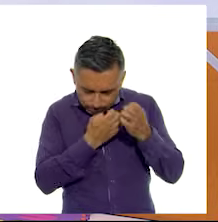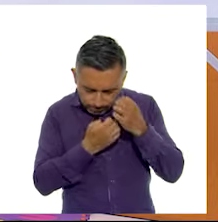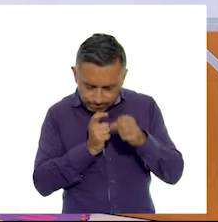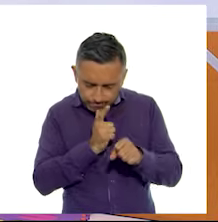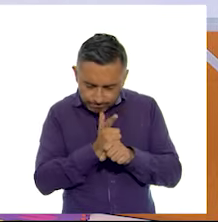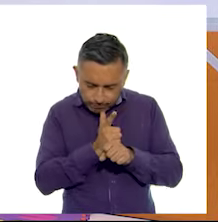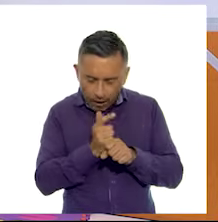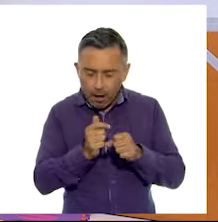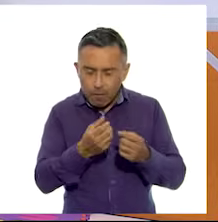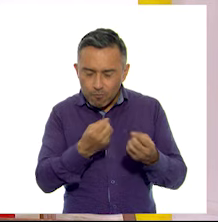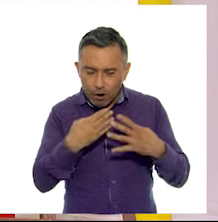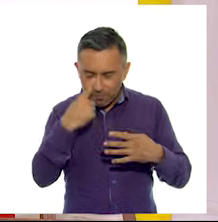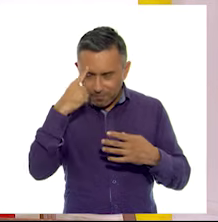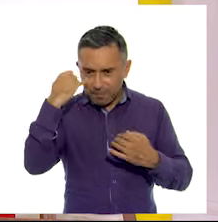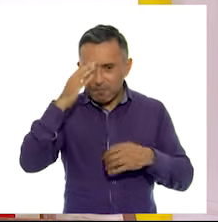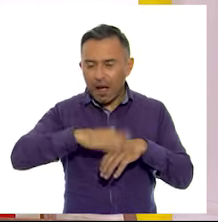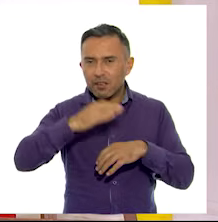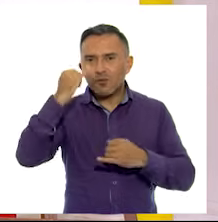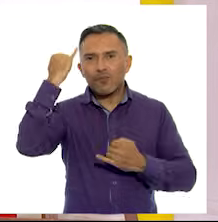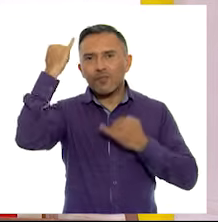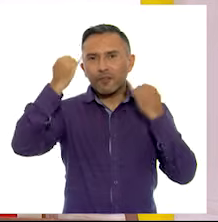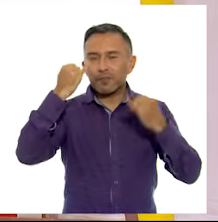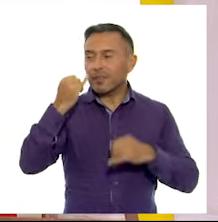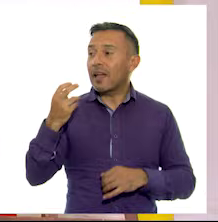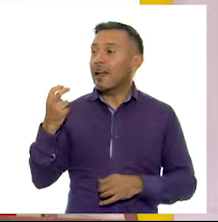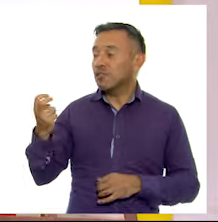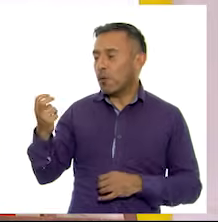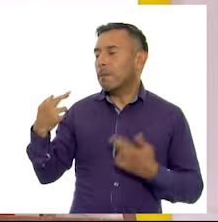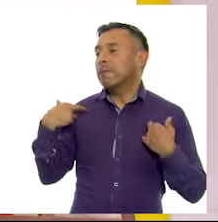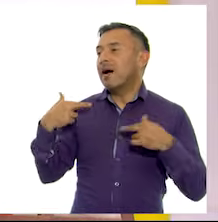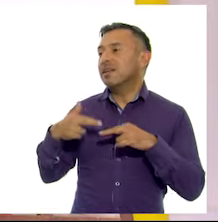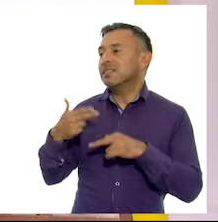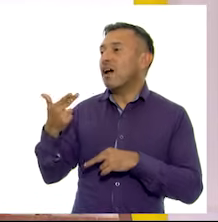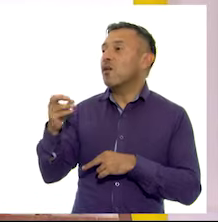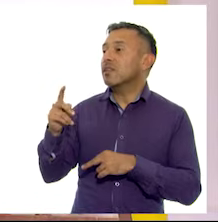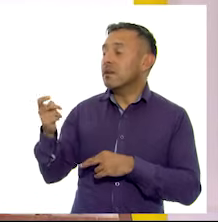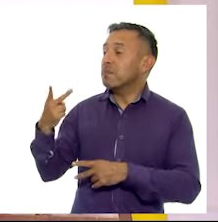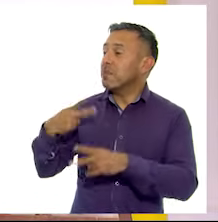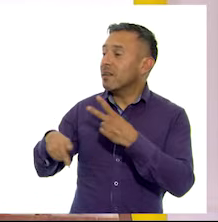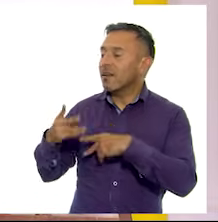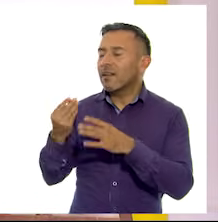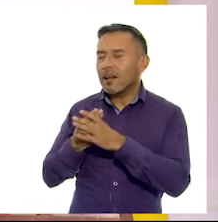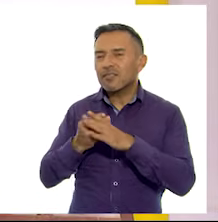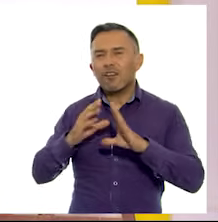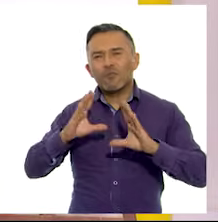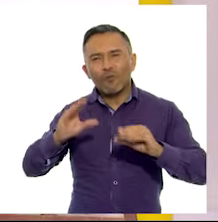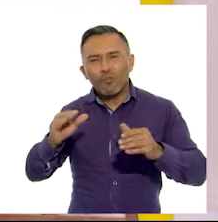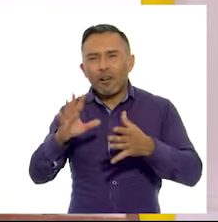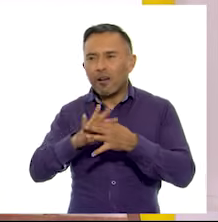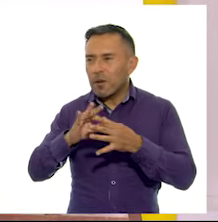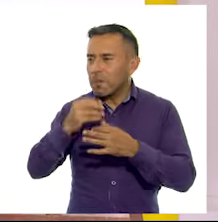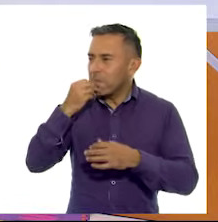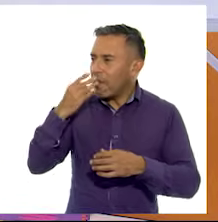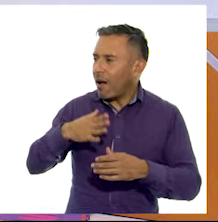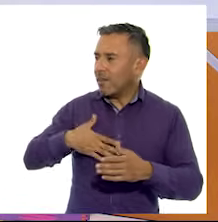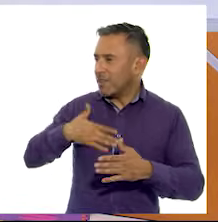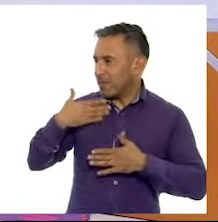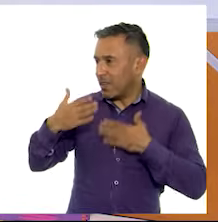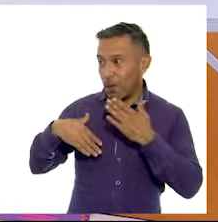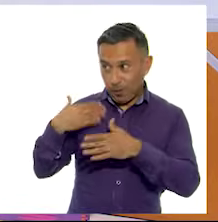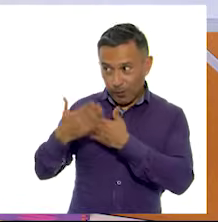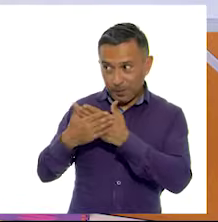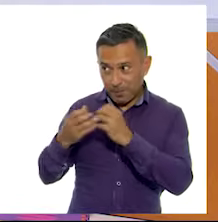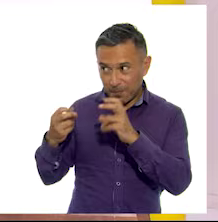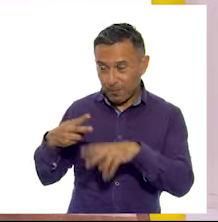imaginación para sus creaciones. Exactamente, maestra Hortensia, muchísimas gracias por esta clase tan divertida, tan mágica. Nos vemos para la próxima. Nos